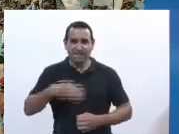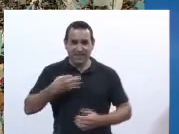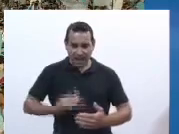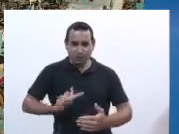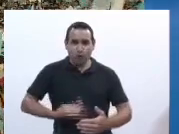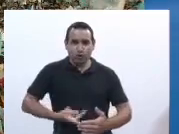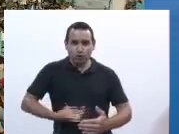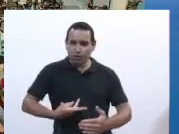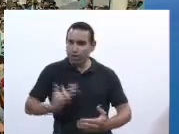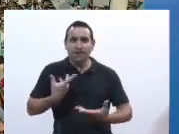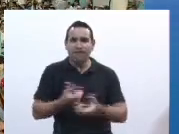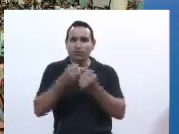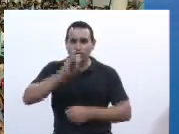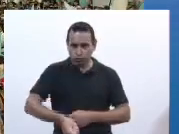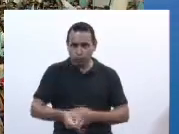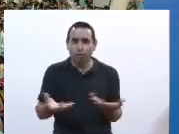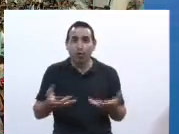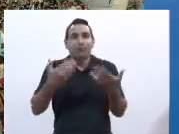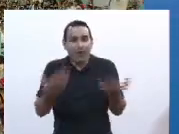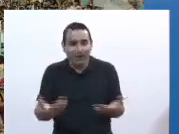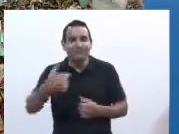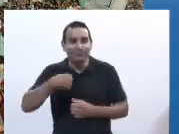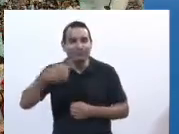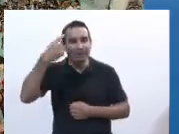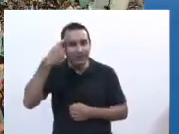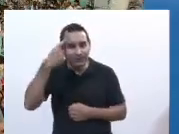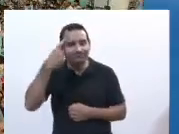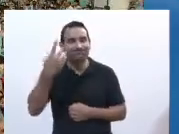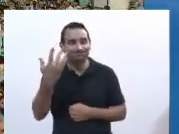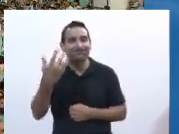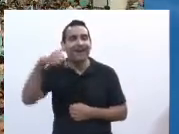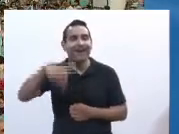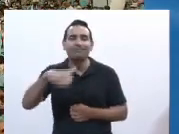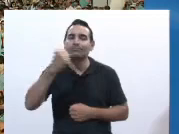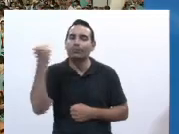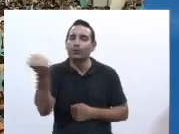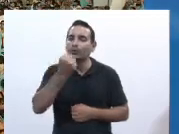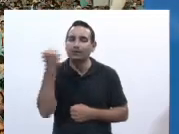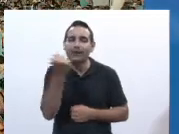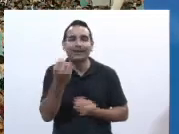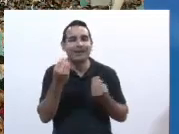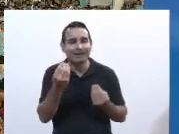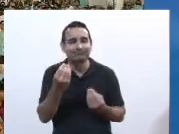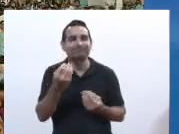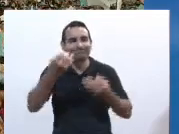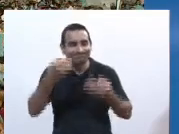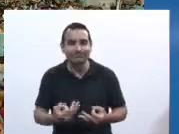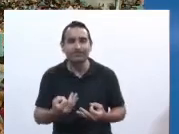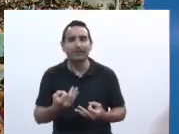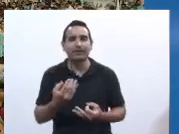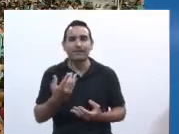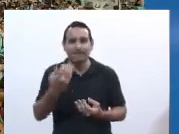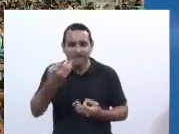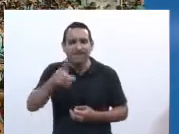vidas. Y justamente por eso creo que acá lo importante es que sepamos las causas de lo que